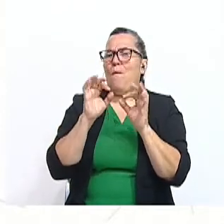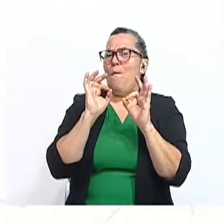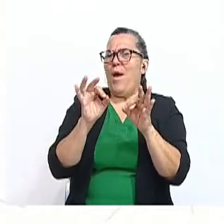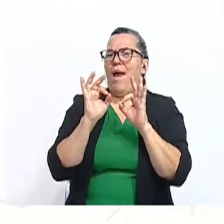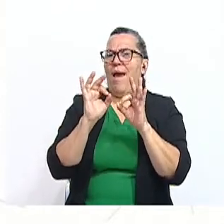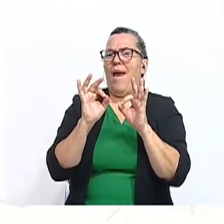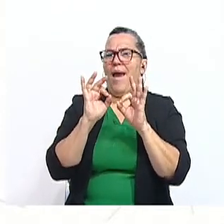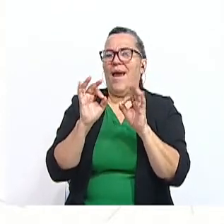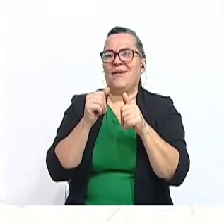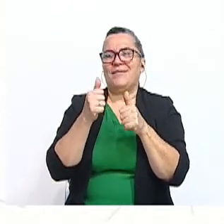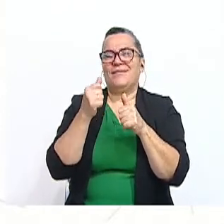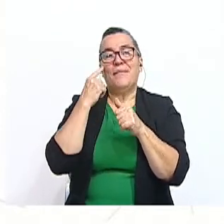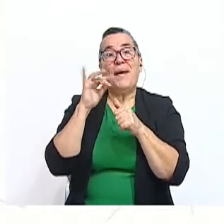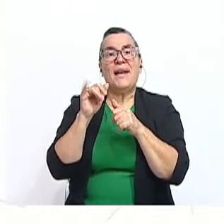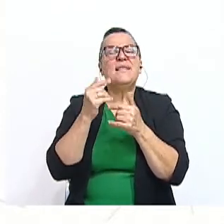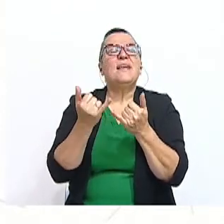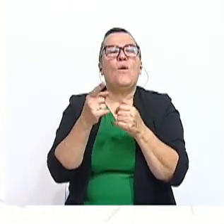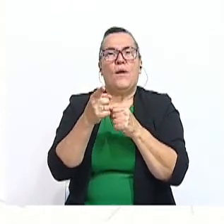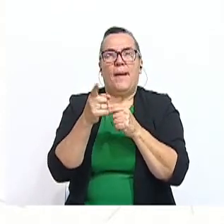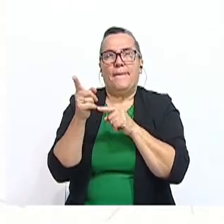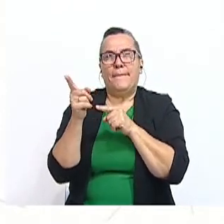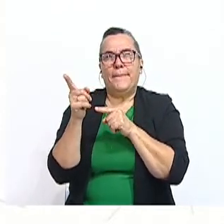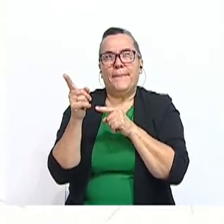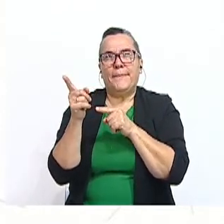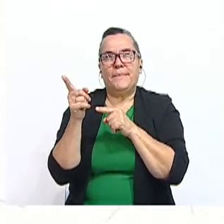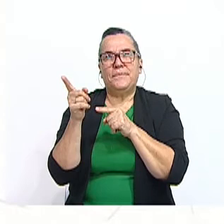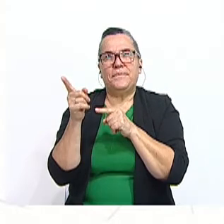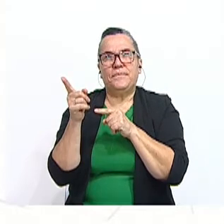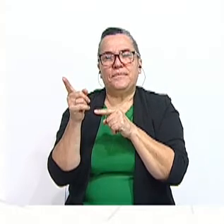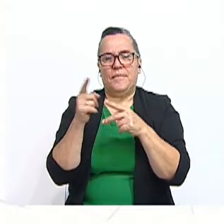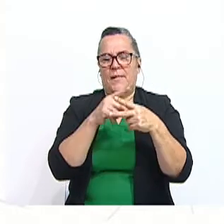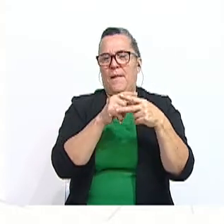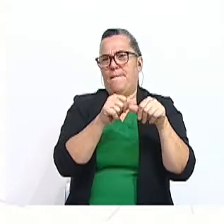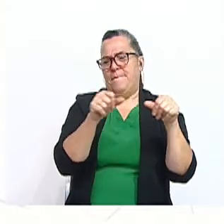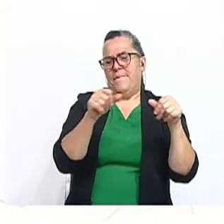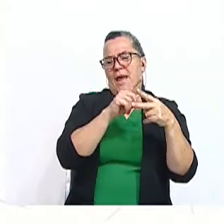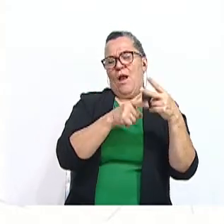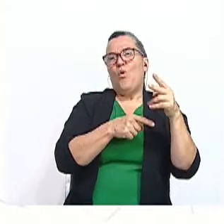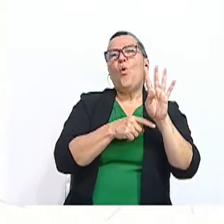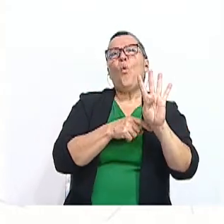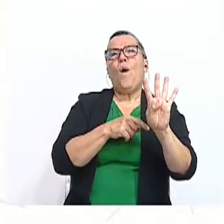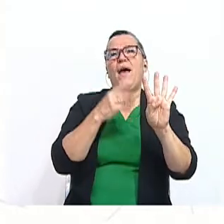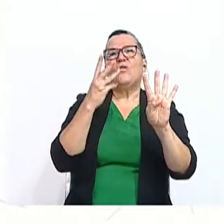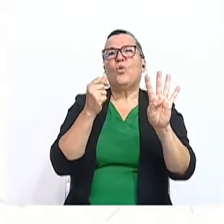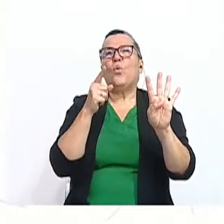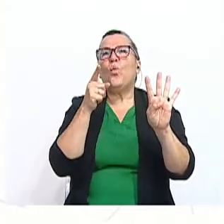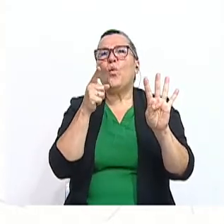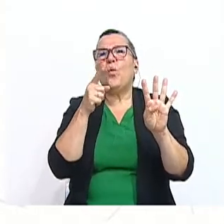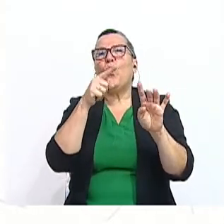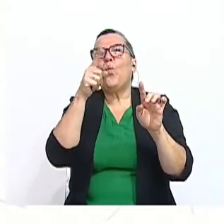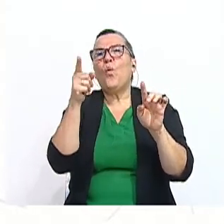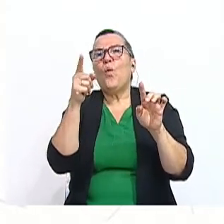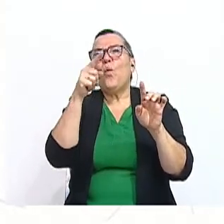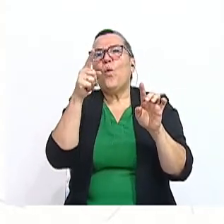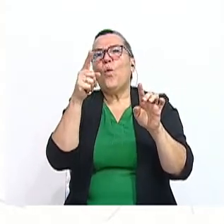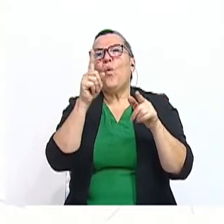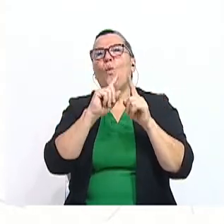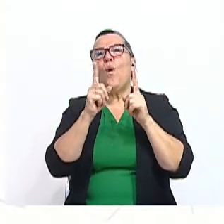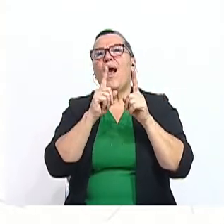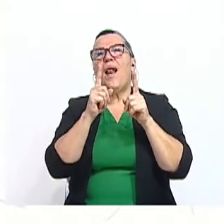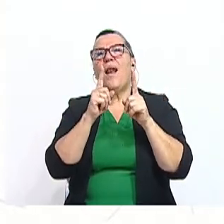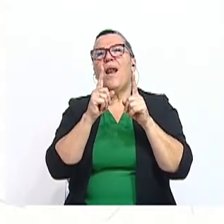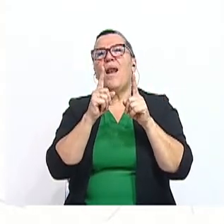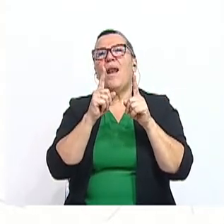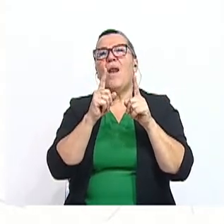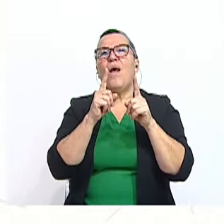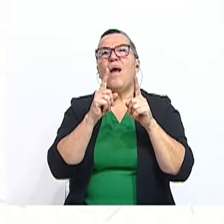bien. ¿Qué les parece ahora si encontramos la medida del ángulo 4? ¿Con cuál? ¿Con el